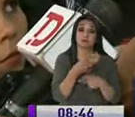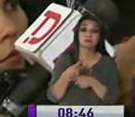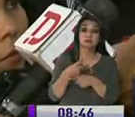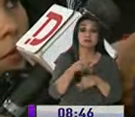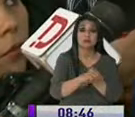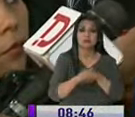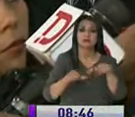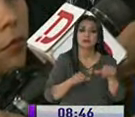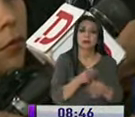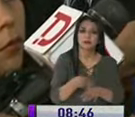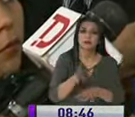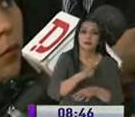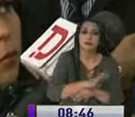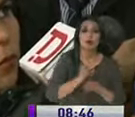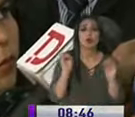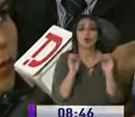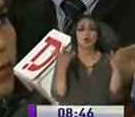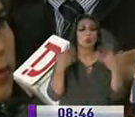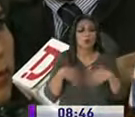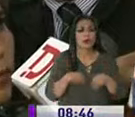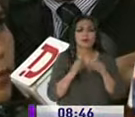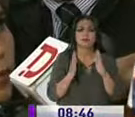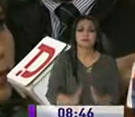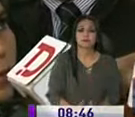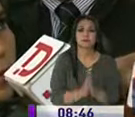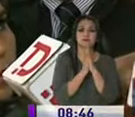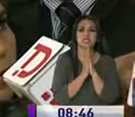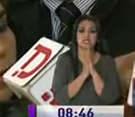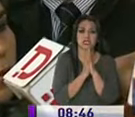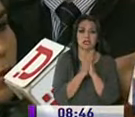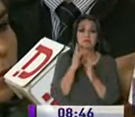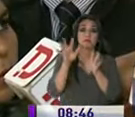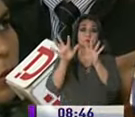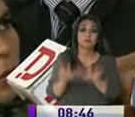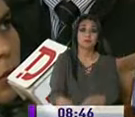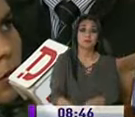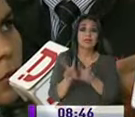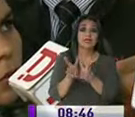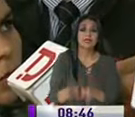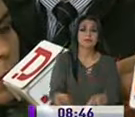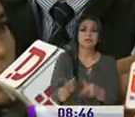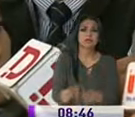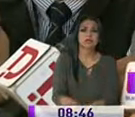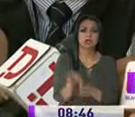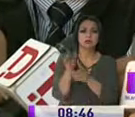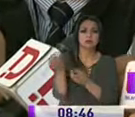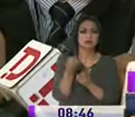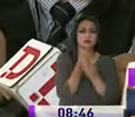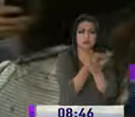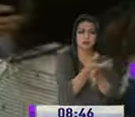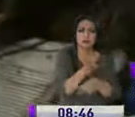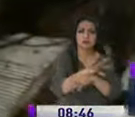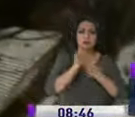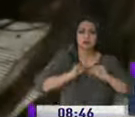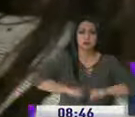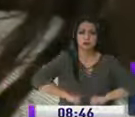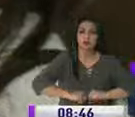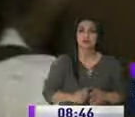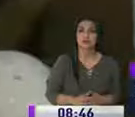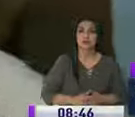tendría nexos con la incautación de más de media tonelada de droga que intentaban sacar en una narcoavioneta desde el aeropuerto Los Perales en San